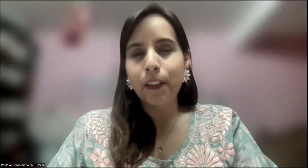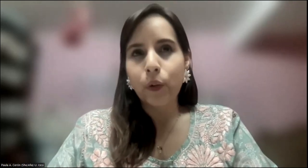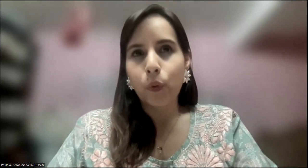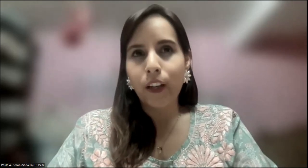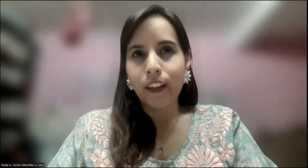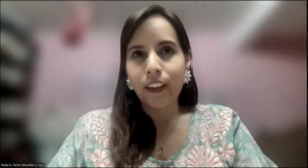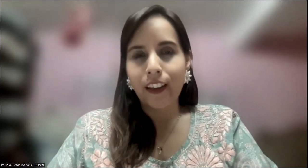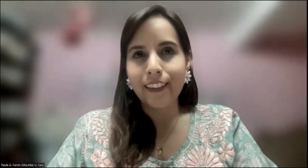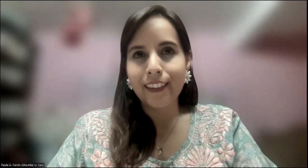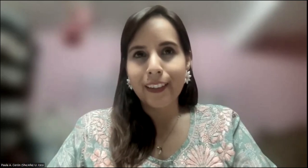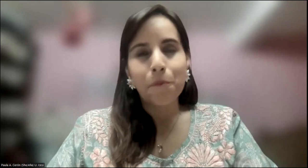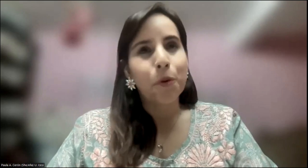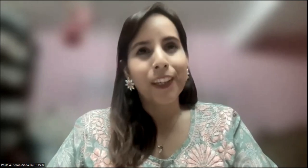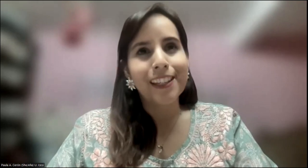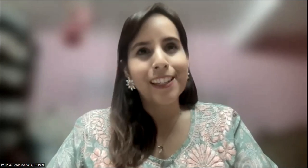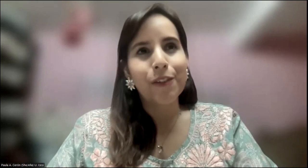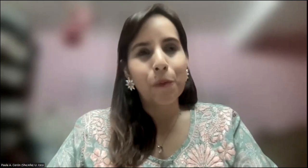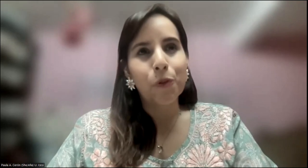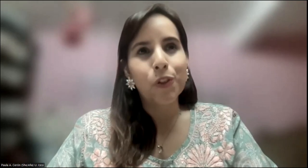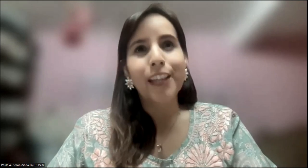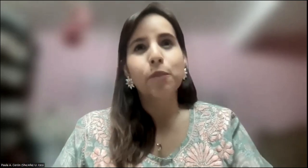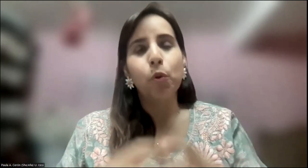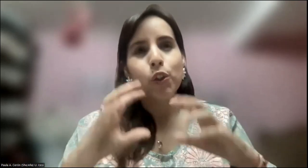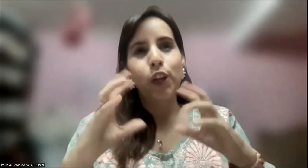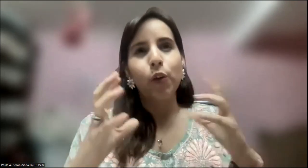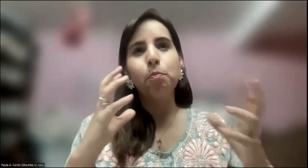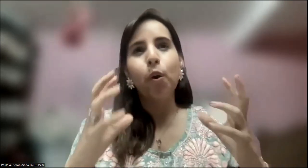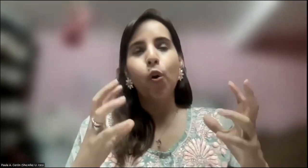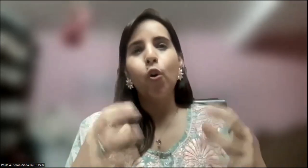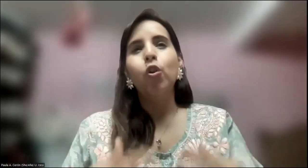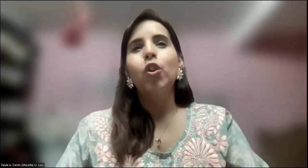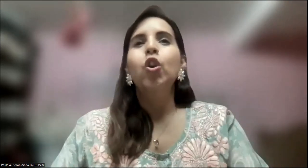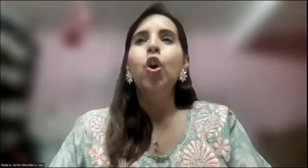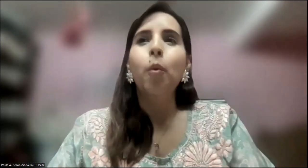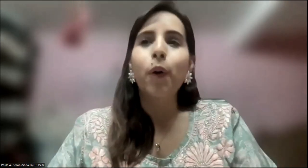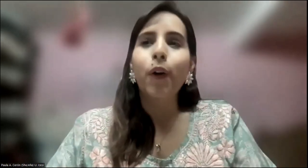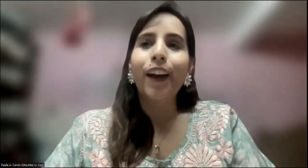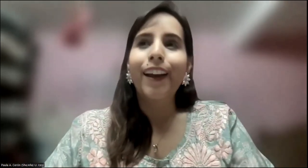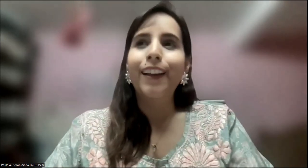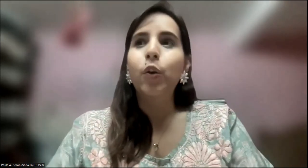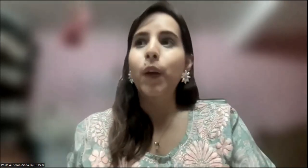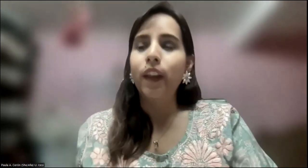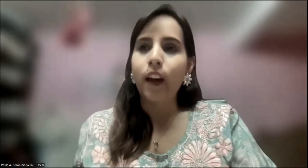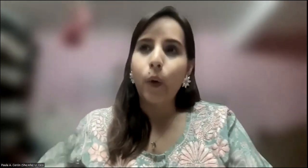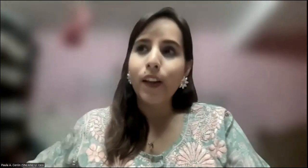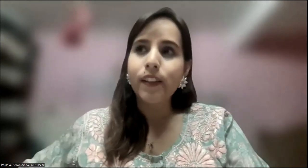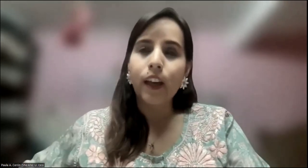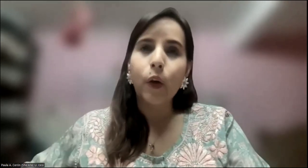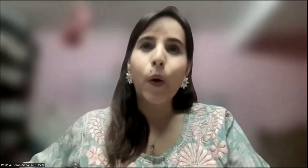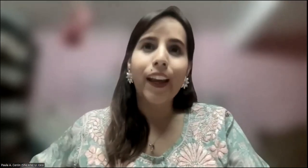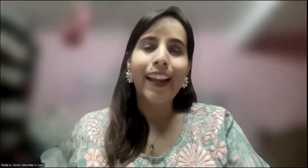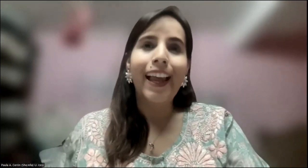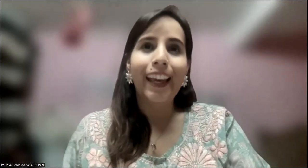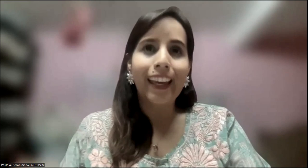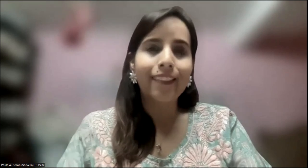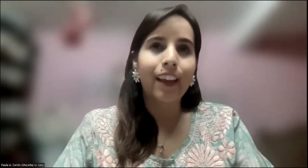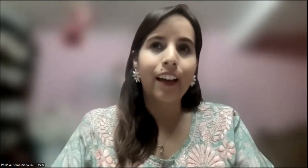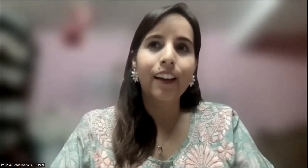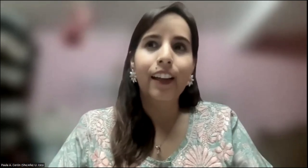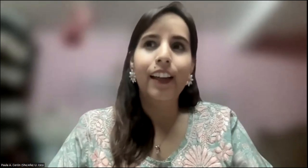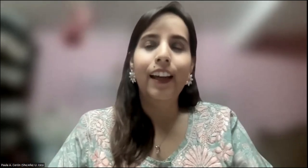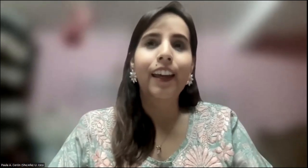Gran particularidad porque allí vamos a esbozar un poco Cómo el cuidado ha estado en la